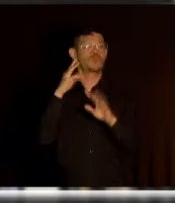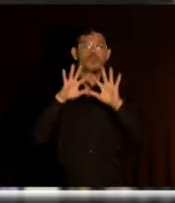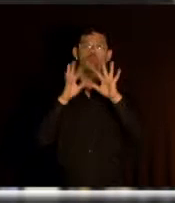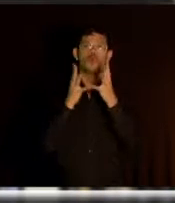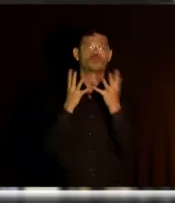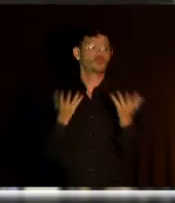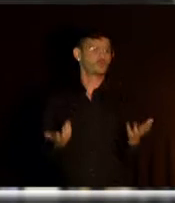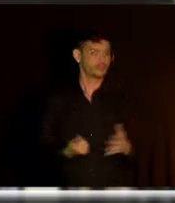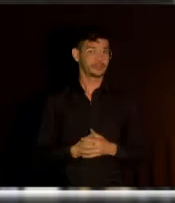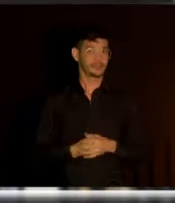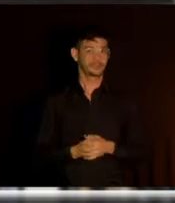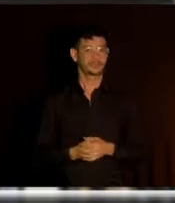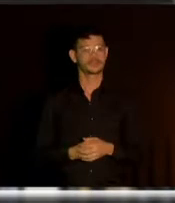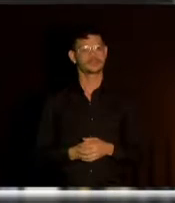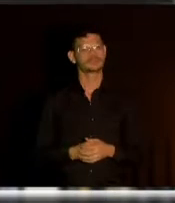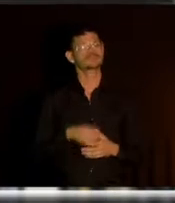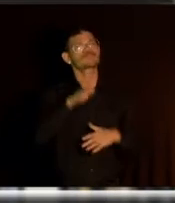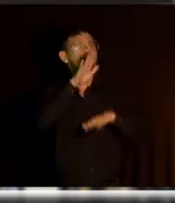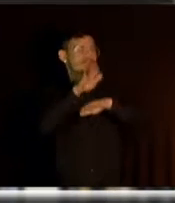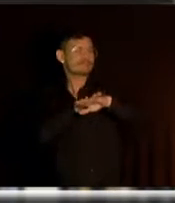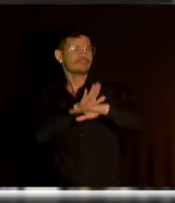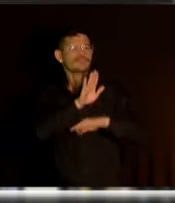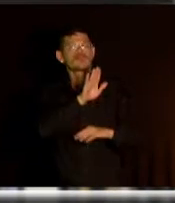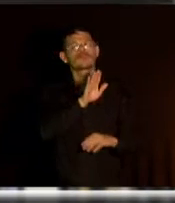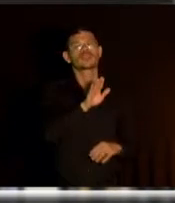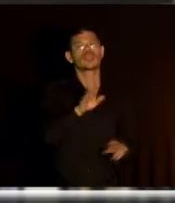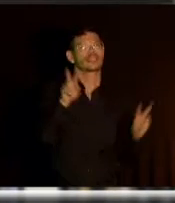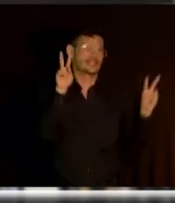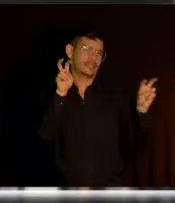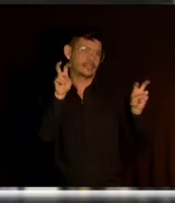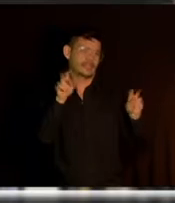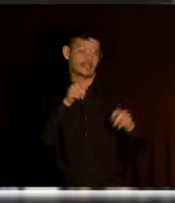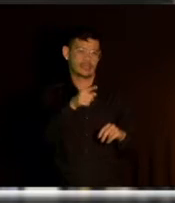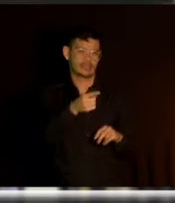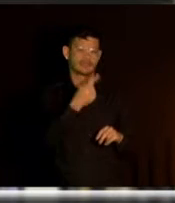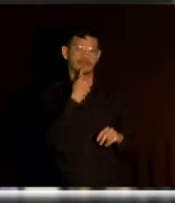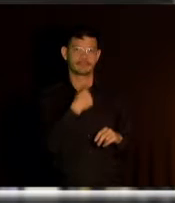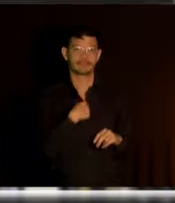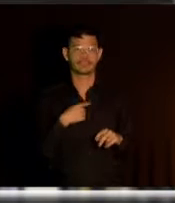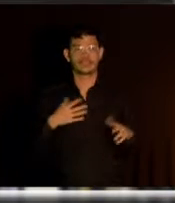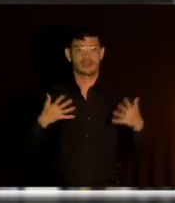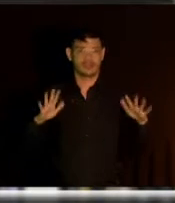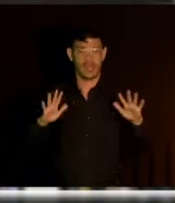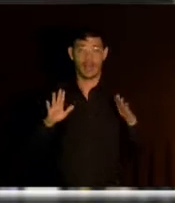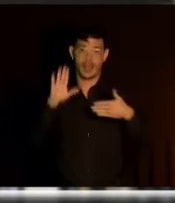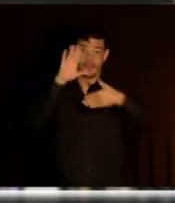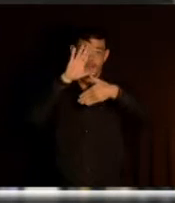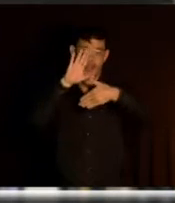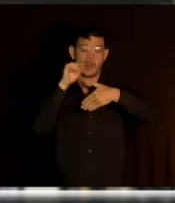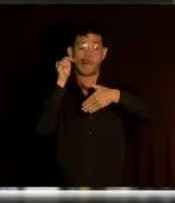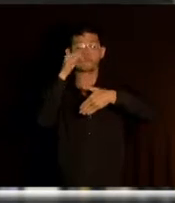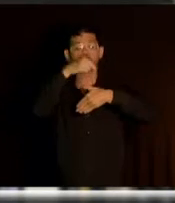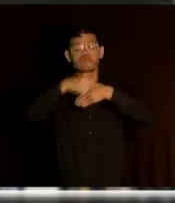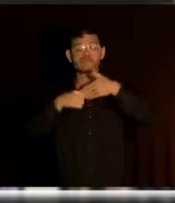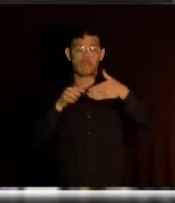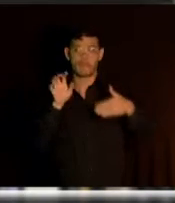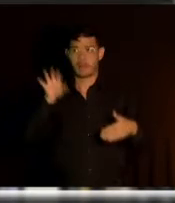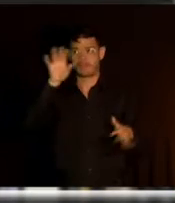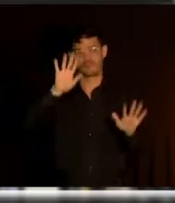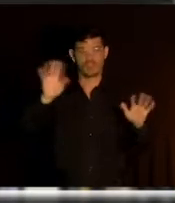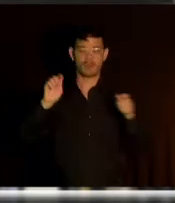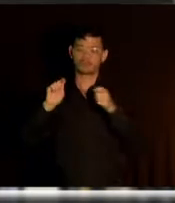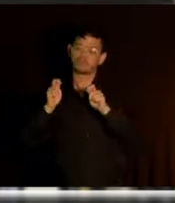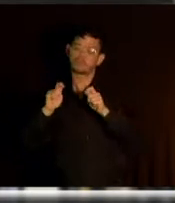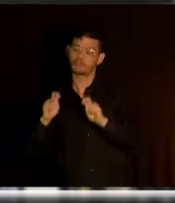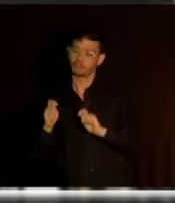Don Pedro, en el tema de países que han venido a nivel Américas que han hecho estas modificaciones, ¿qué